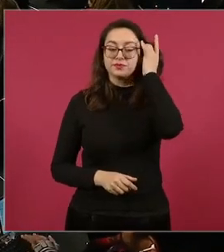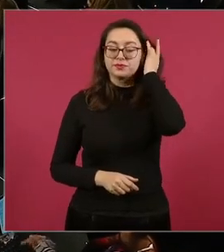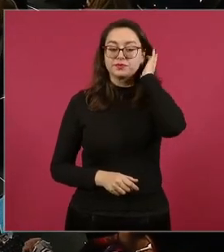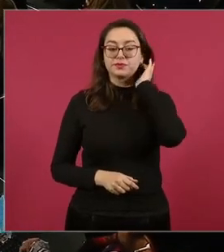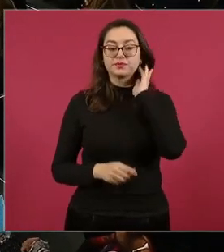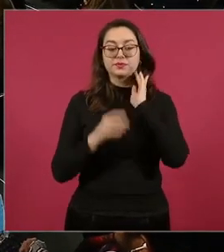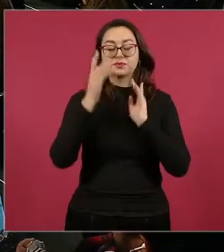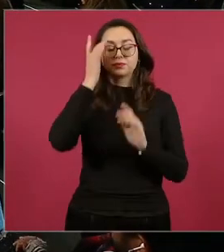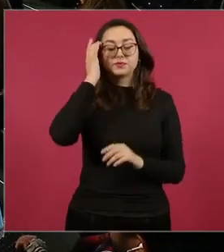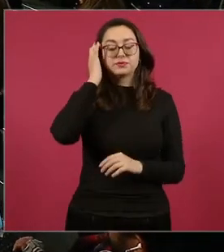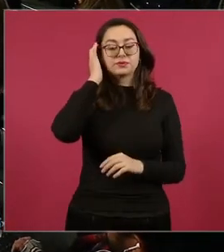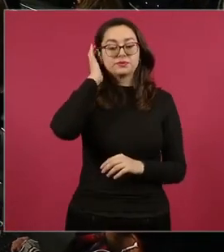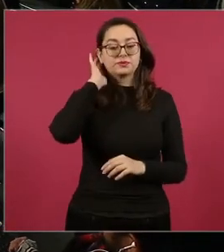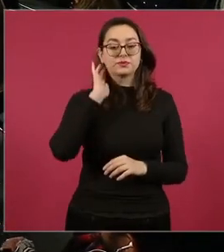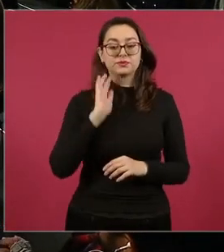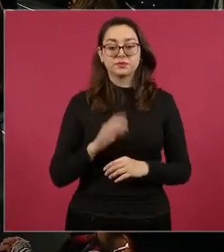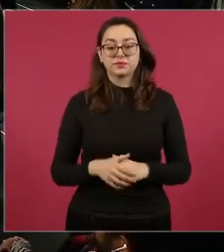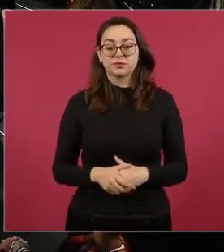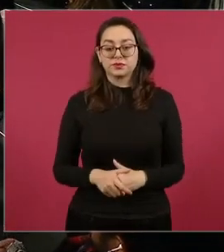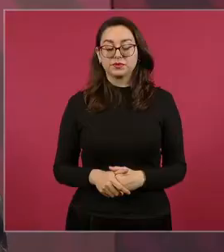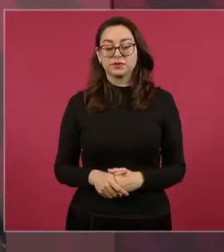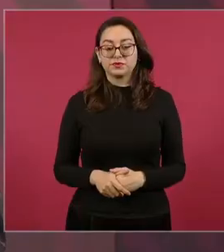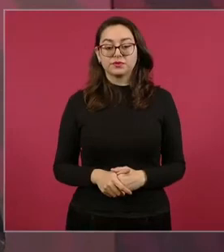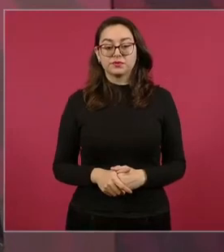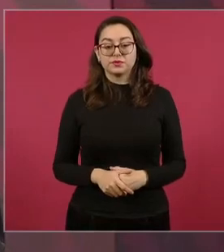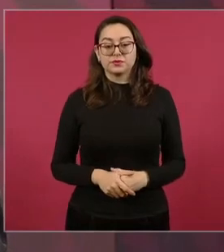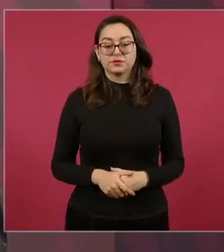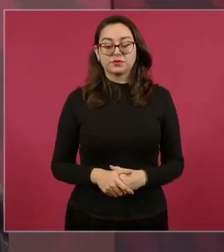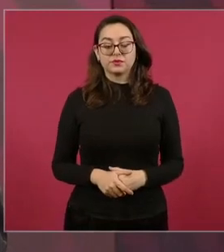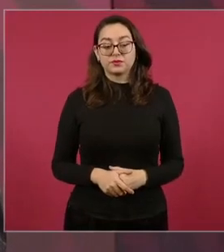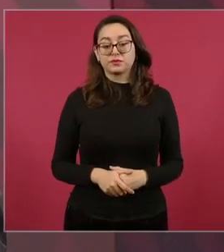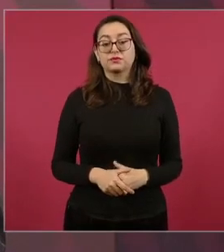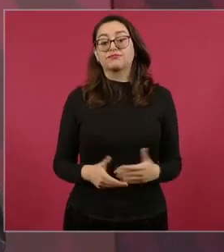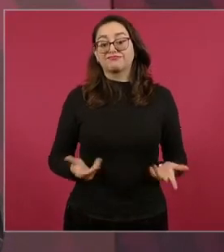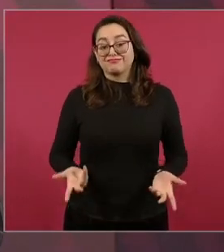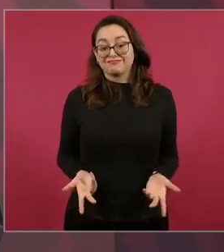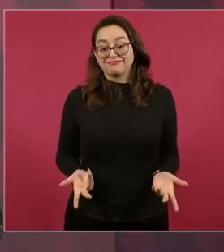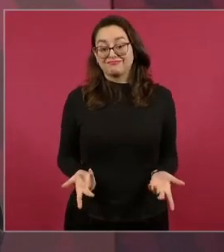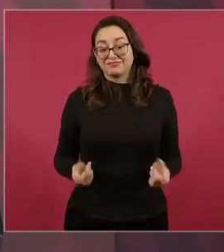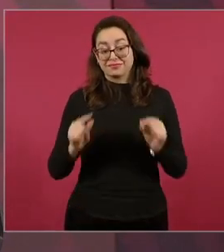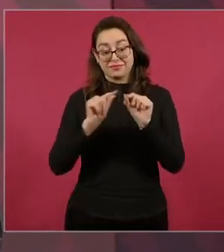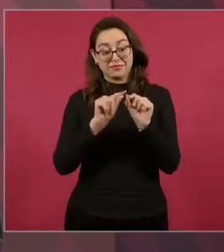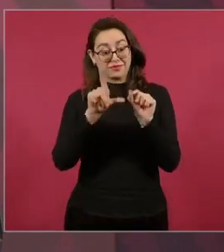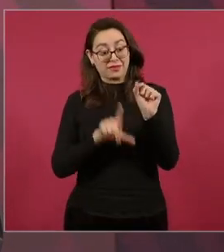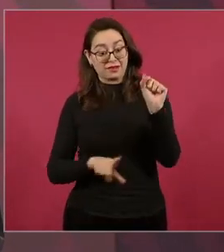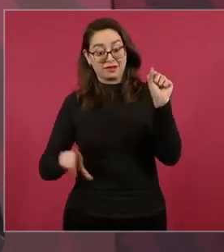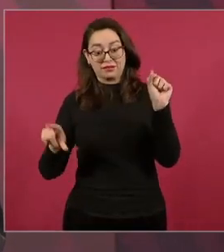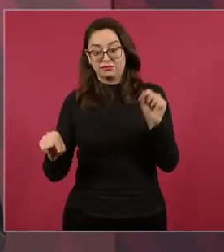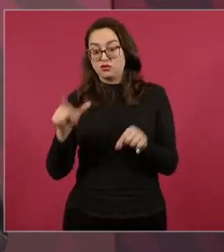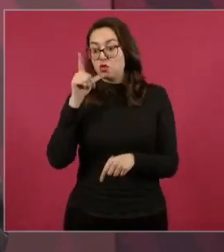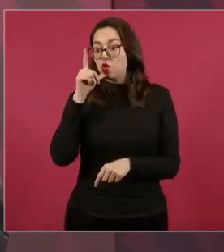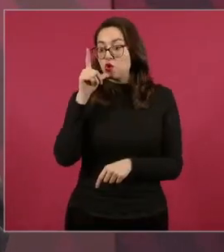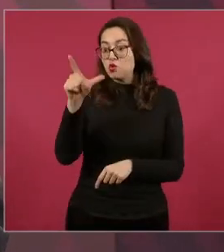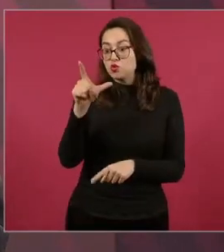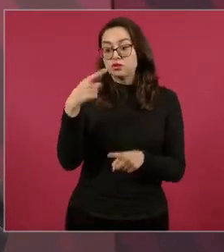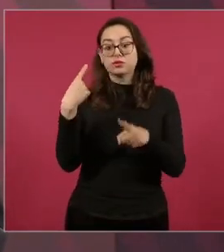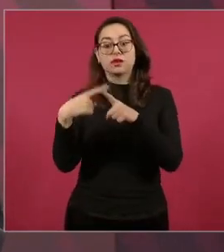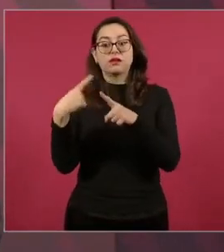para que la Comisión Federal, así como electrificó a todos los pueblos de México,